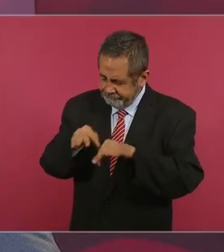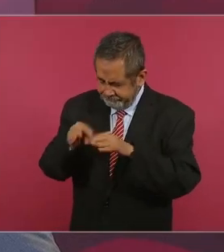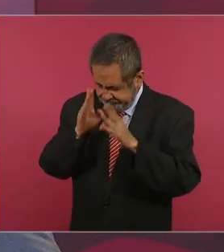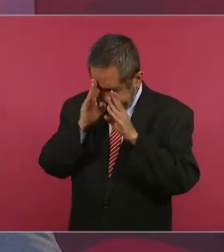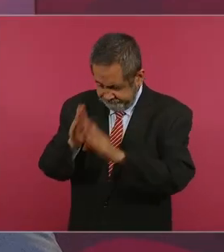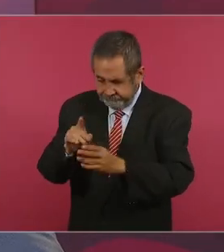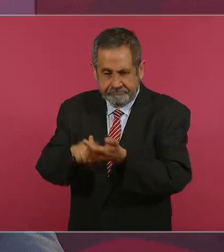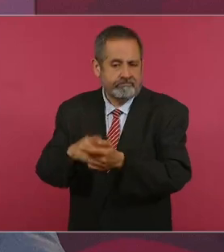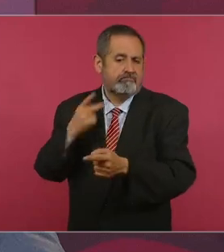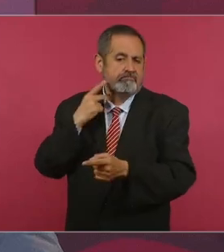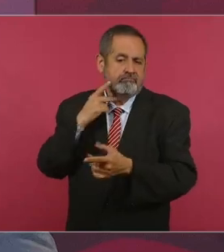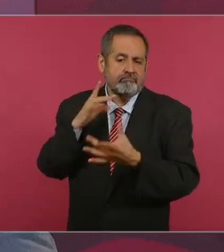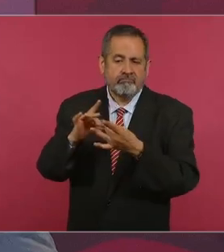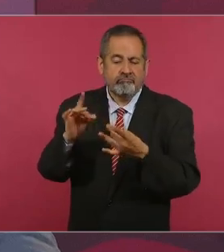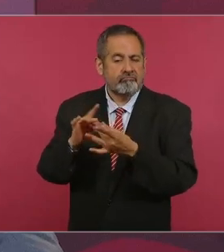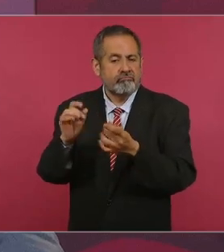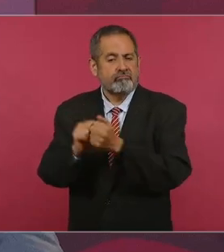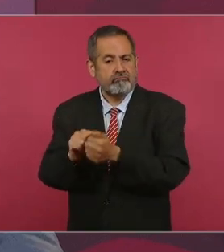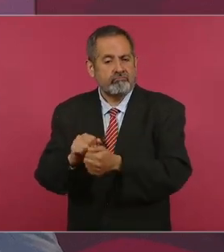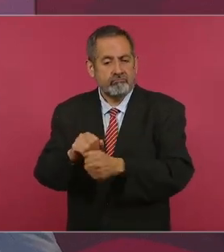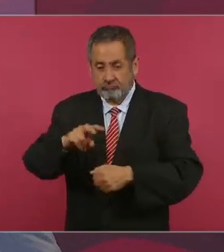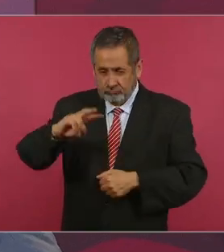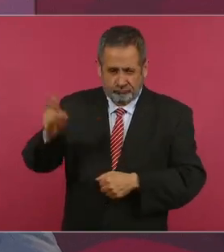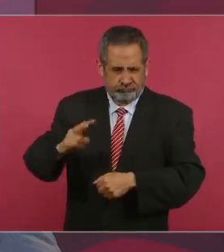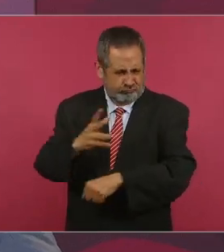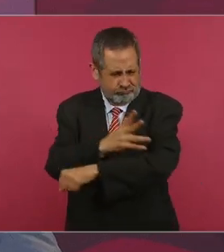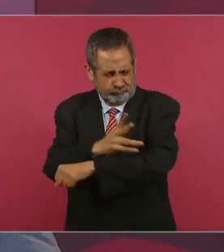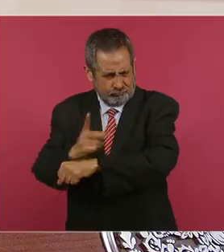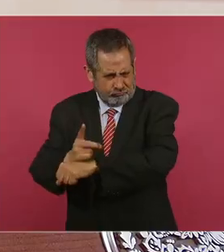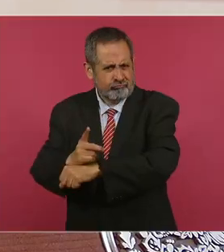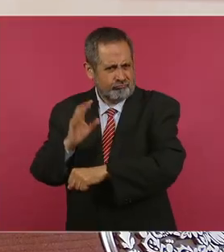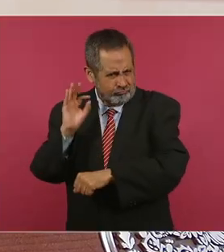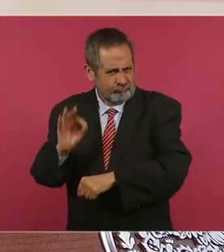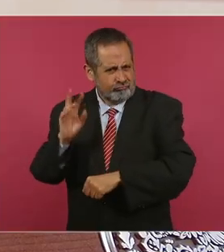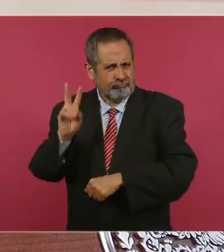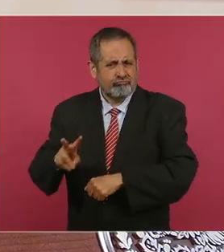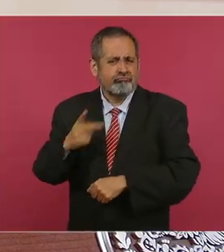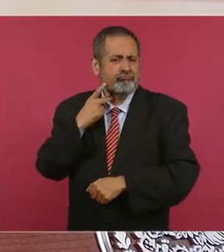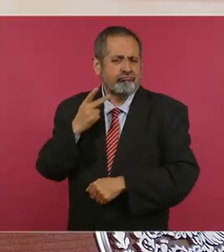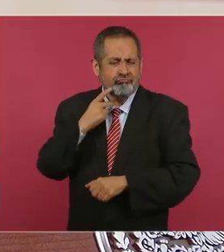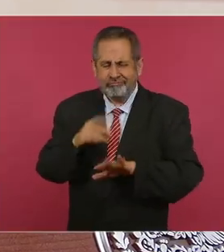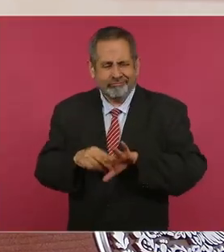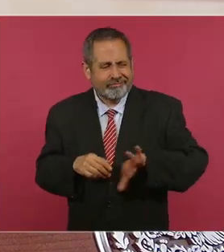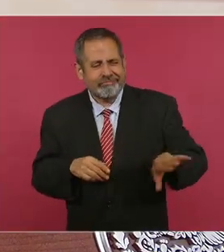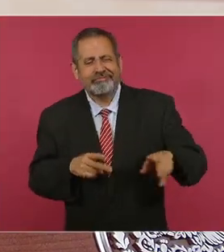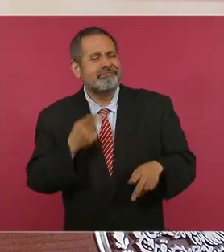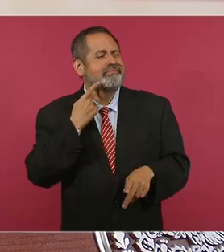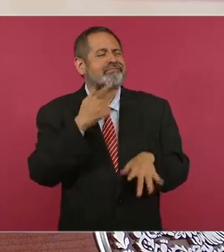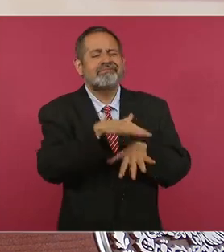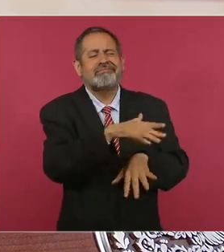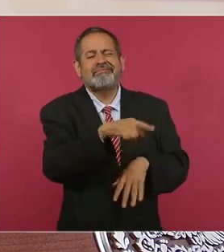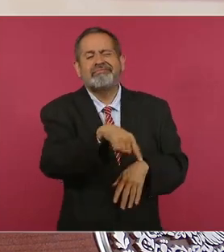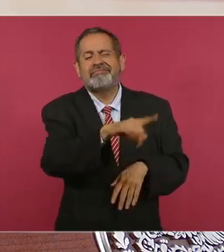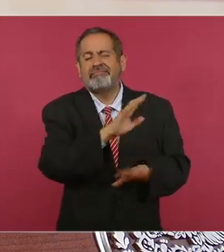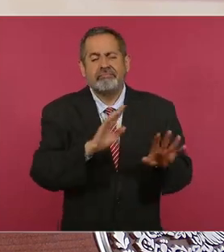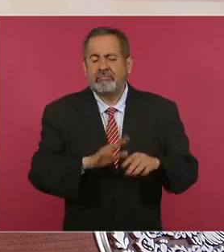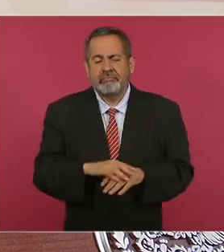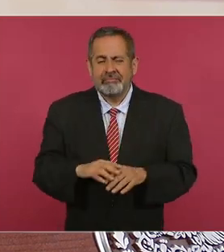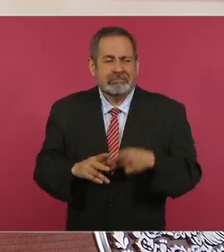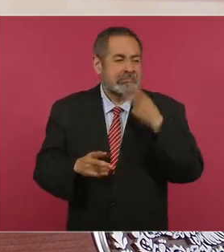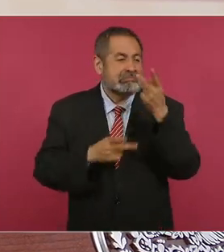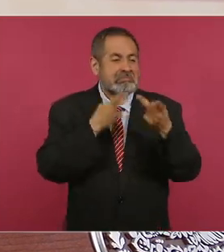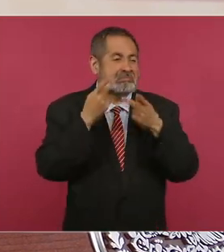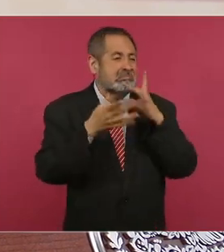La política, la verdadera política, que no tiene nada que ver con la